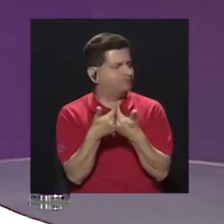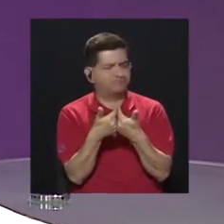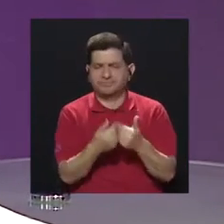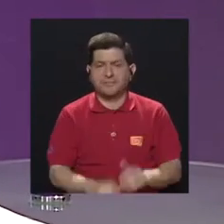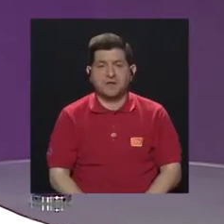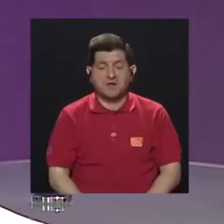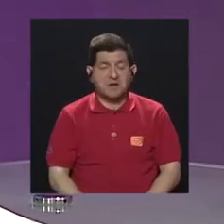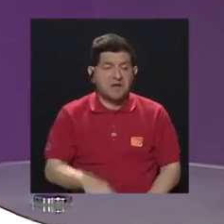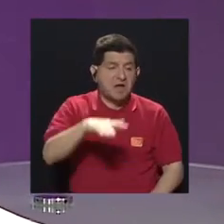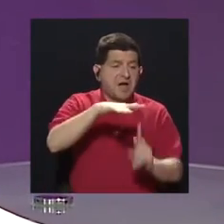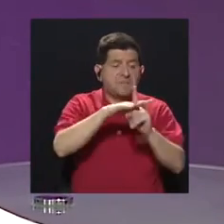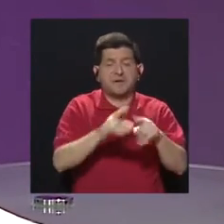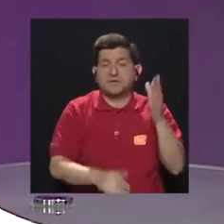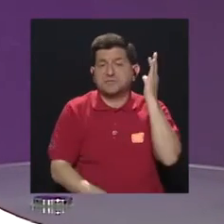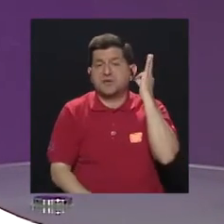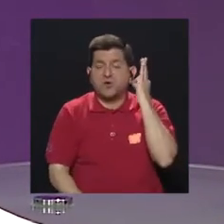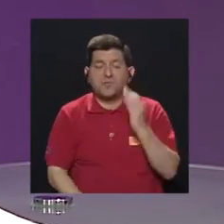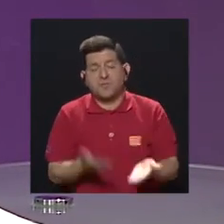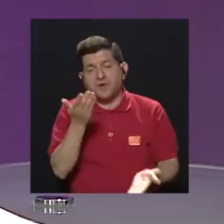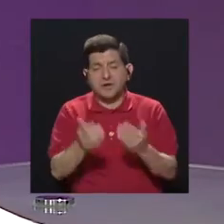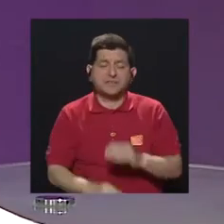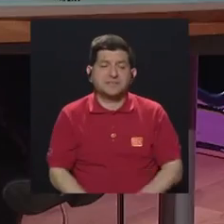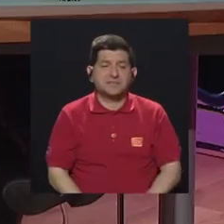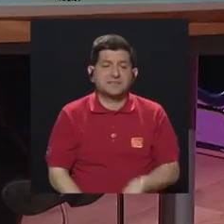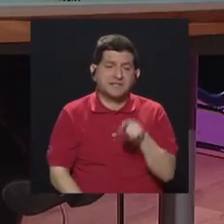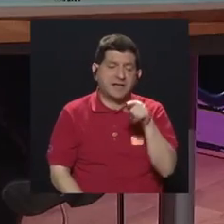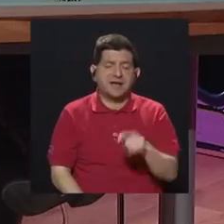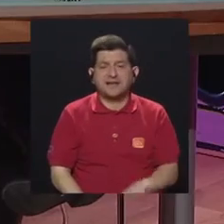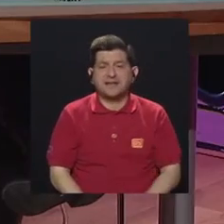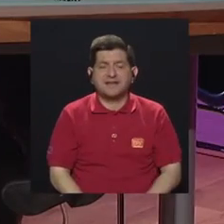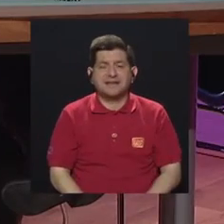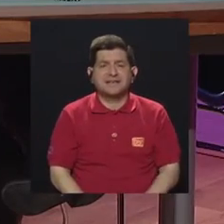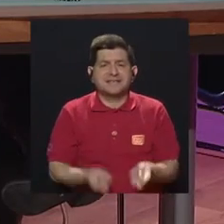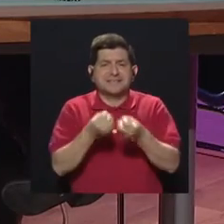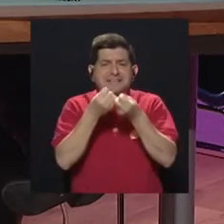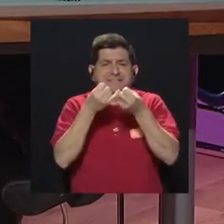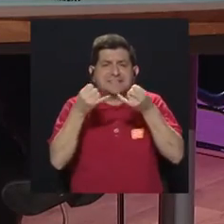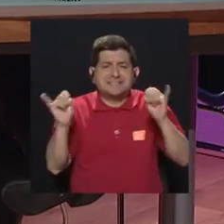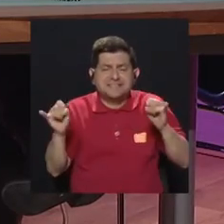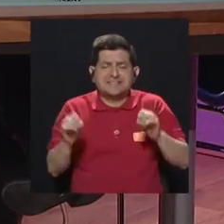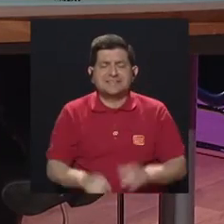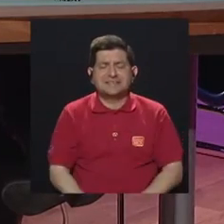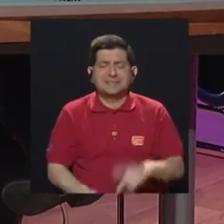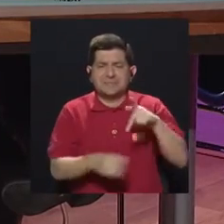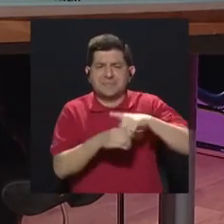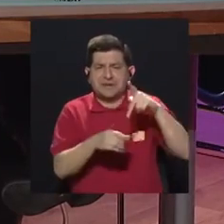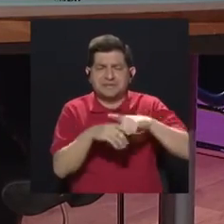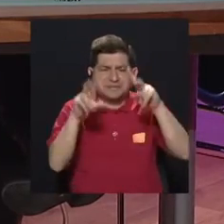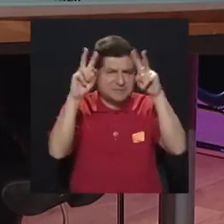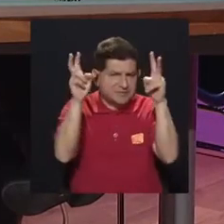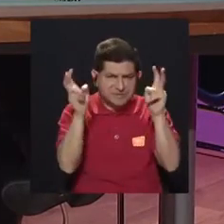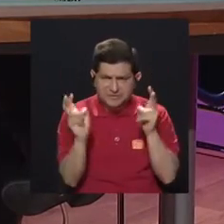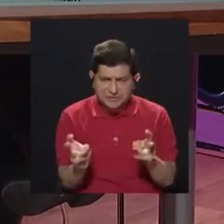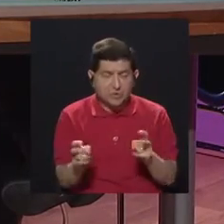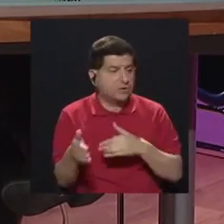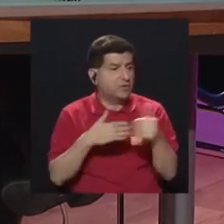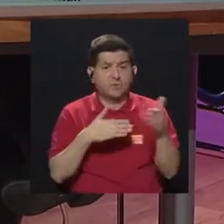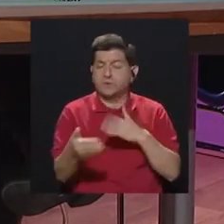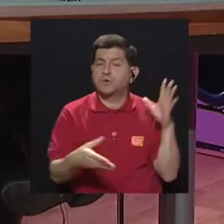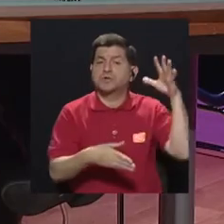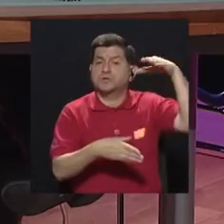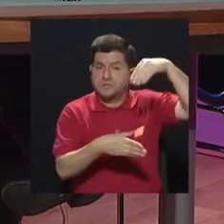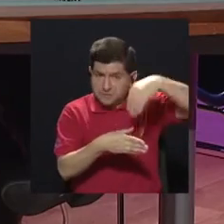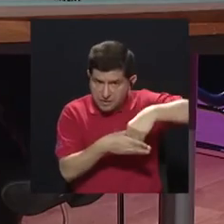bien como señores que son de caderas ausentes totalmente de ciertos tópicos a pesar de la inserción